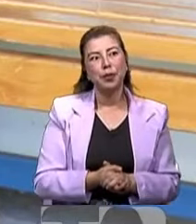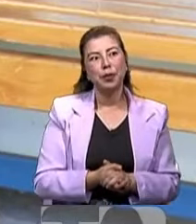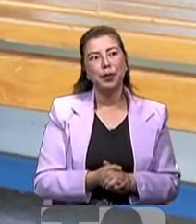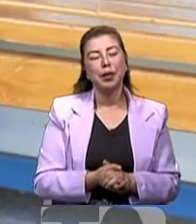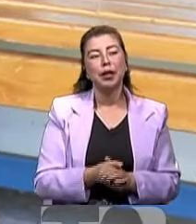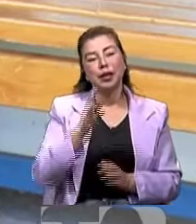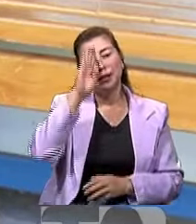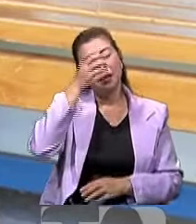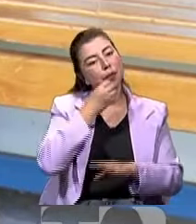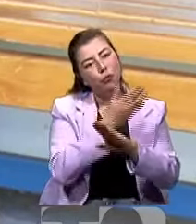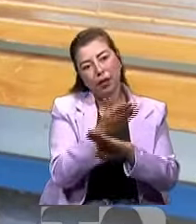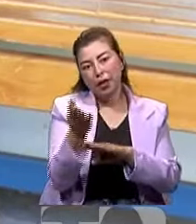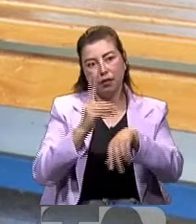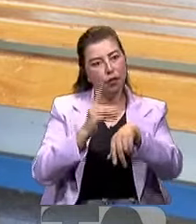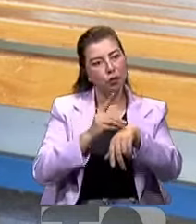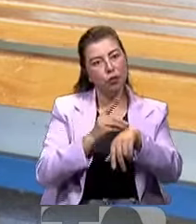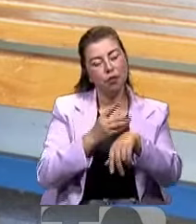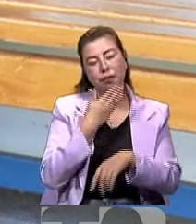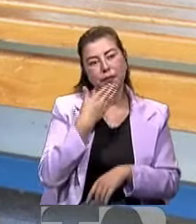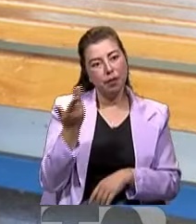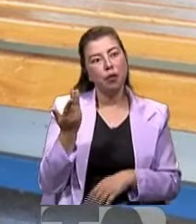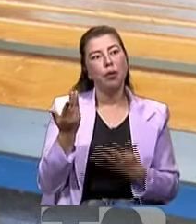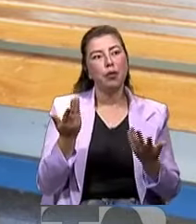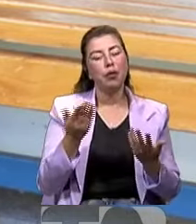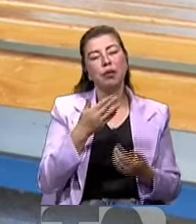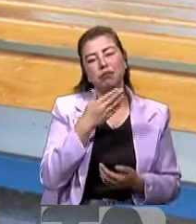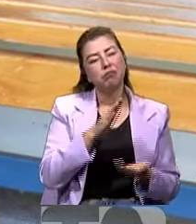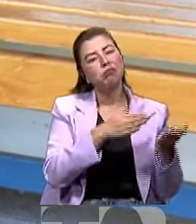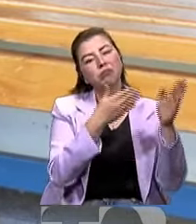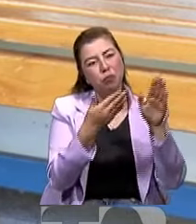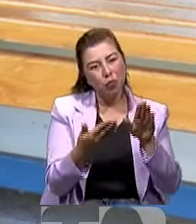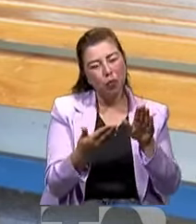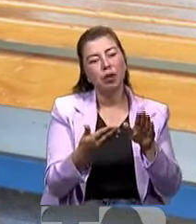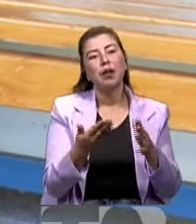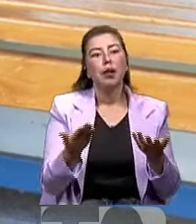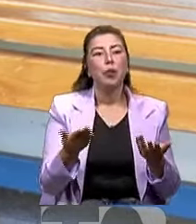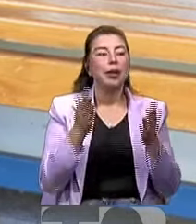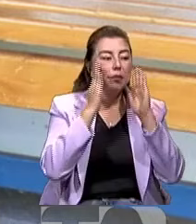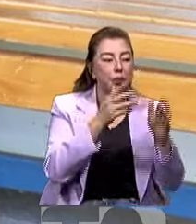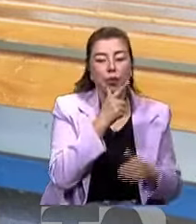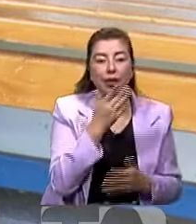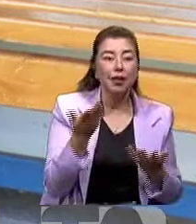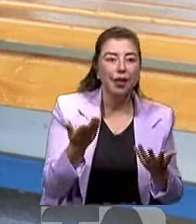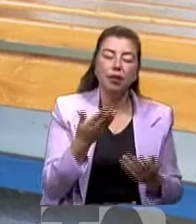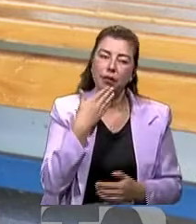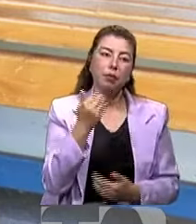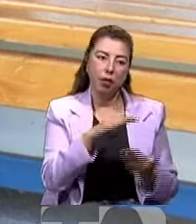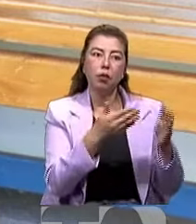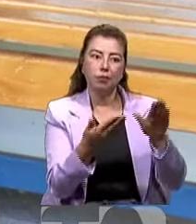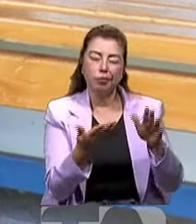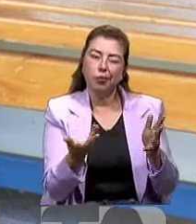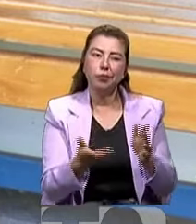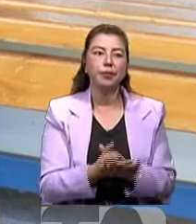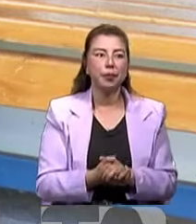la recomendación del doctor, del médico veterinario, ha sido eutanasiar por la calidad de vida de este animal. Y pues hubiera sido